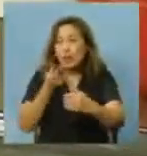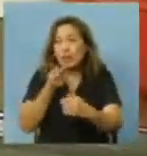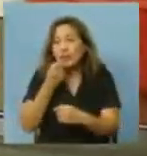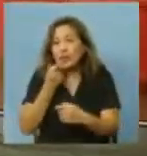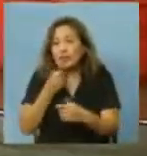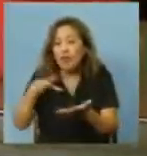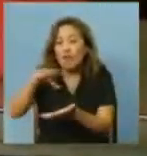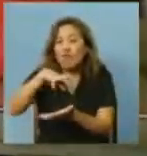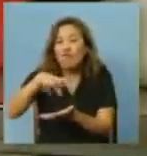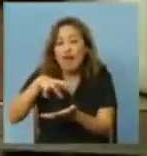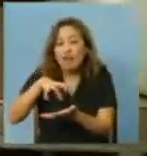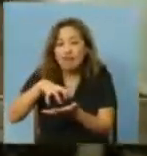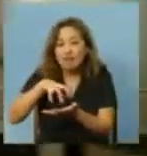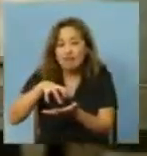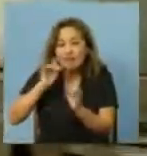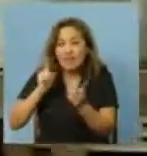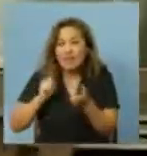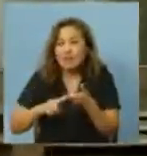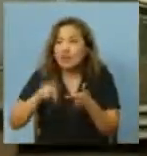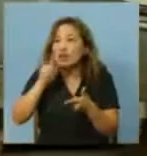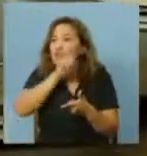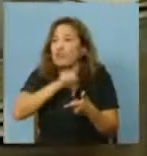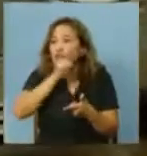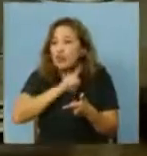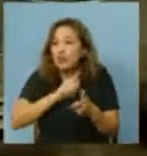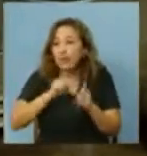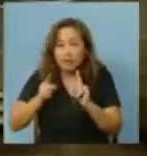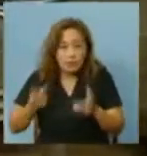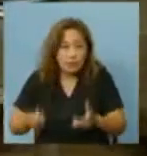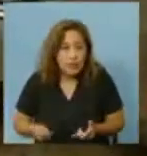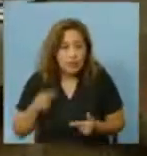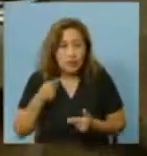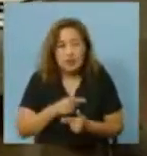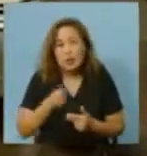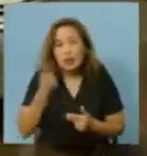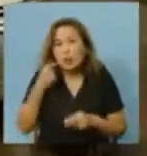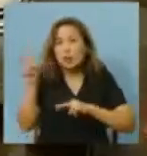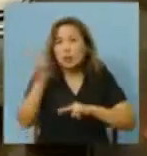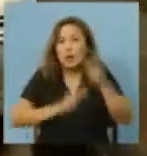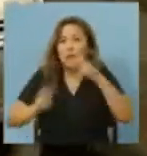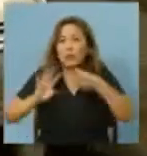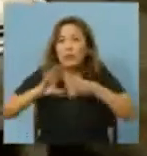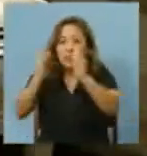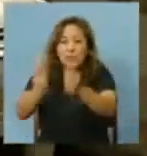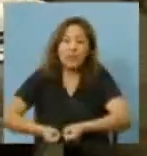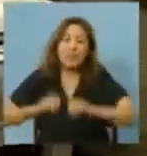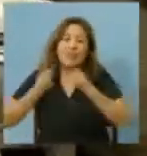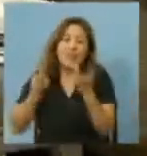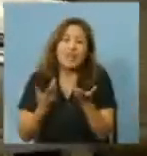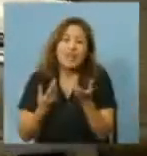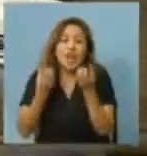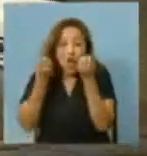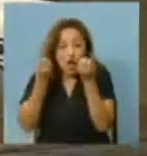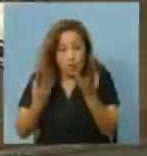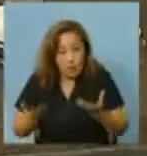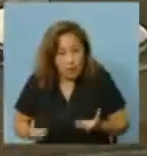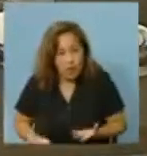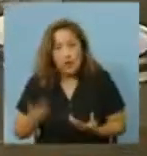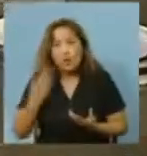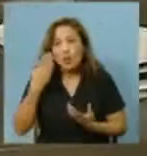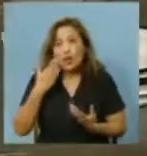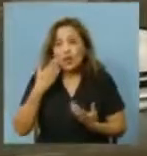ejemplo, flan, y tenían fruta. Y alguna fruta, sí. Tratamos de dar lo mejor para que ellos puedan tener una